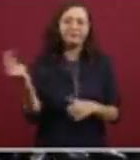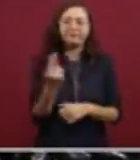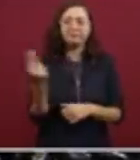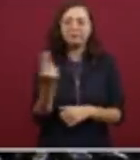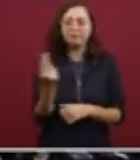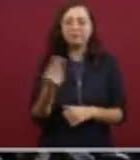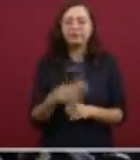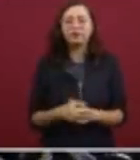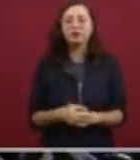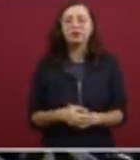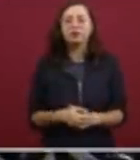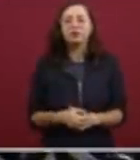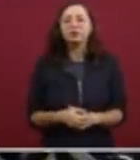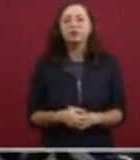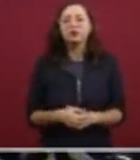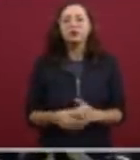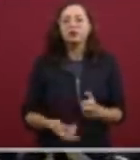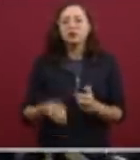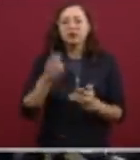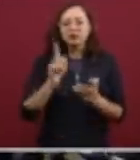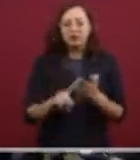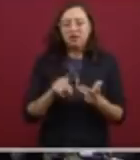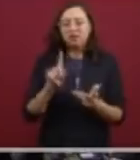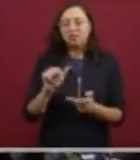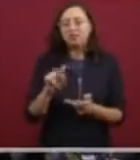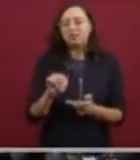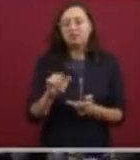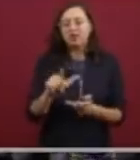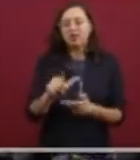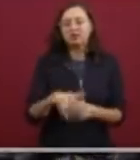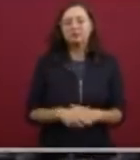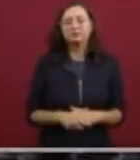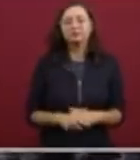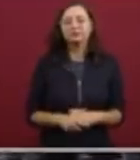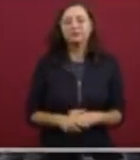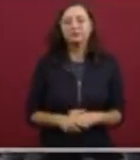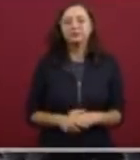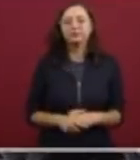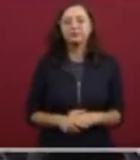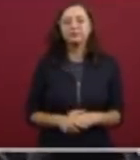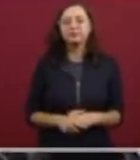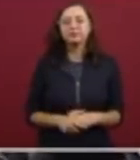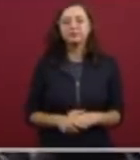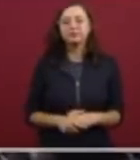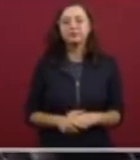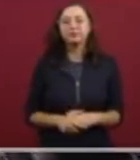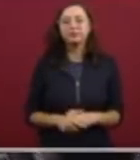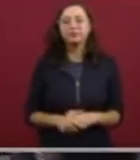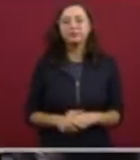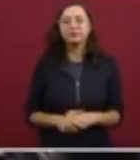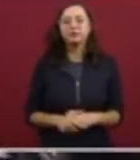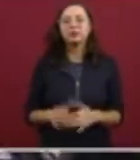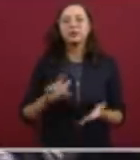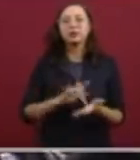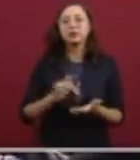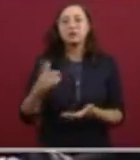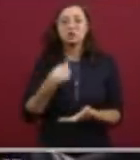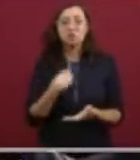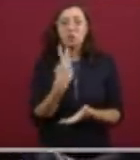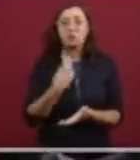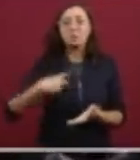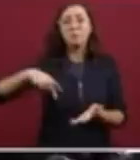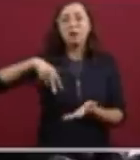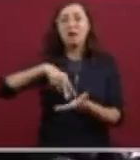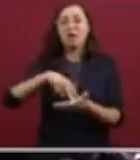pero vamos, Daniel. Sí, gracias, presidente. Voy a permitir sentarme para no tapar la